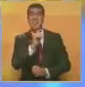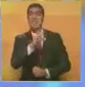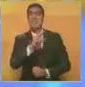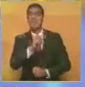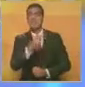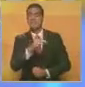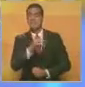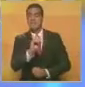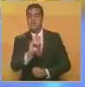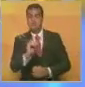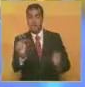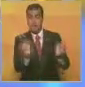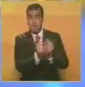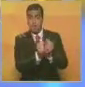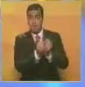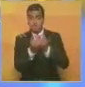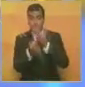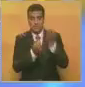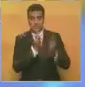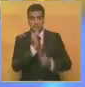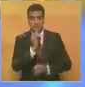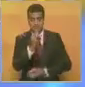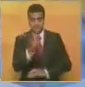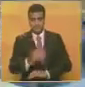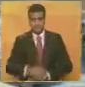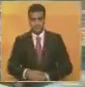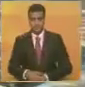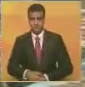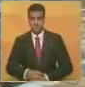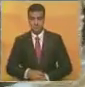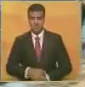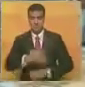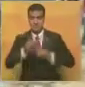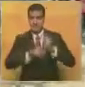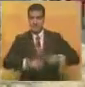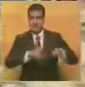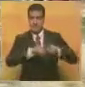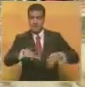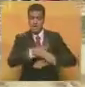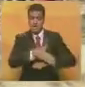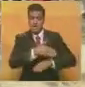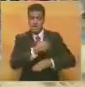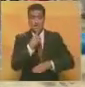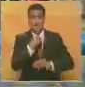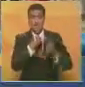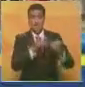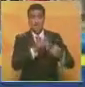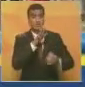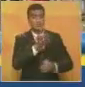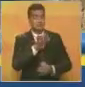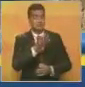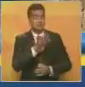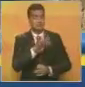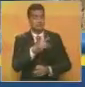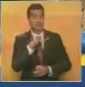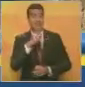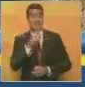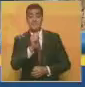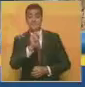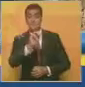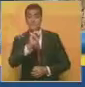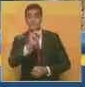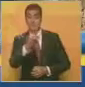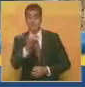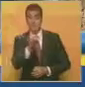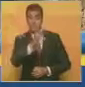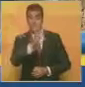estado Cojedes. Randolfo Blanco nos tiene más detalles. El hecho ocurrió en la carretera troncal 5, sector Los Apamates. Albeiro Méndez, el guerrero